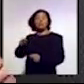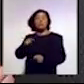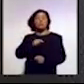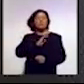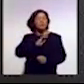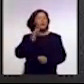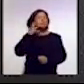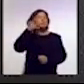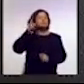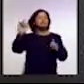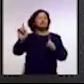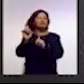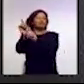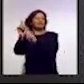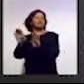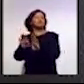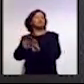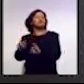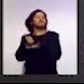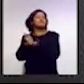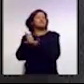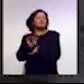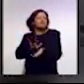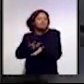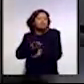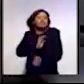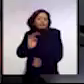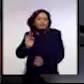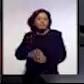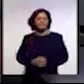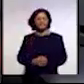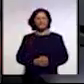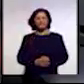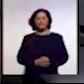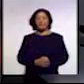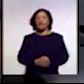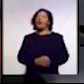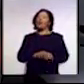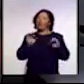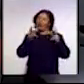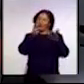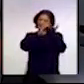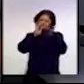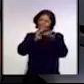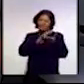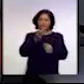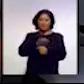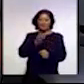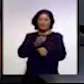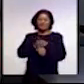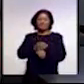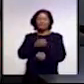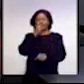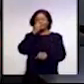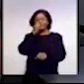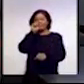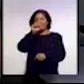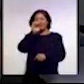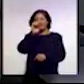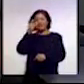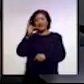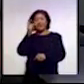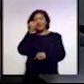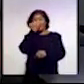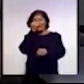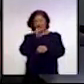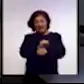dándoles alguna señal perfecto agradezco la visita esta tarde del secretario de educación pública del estado de tlaxcala